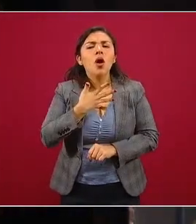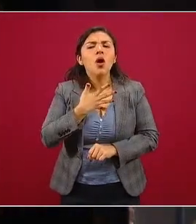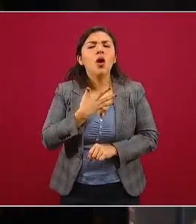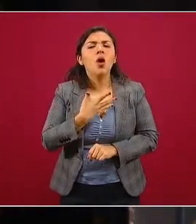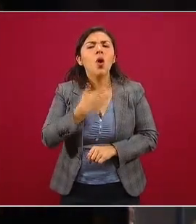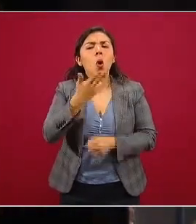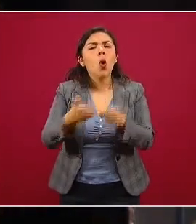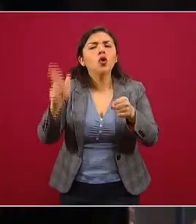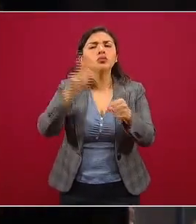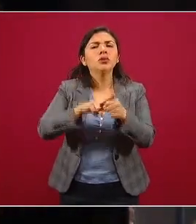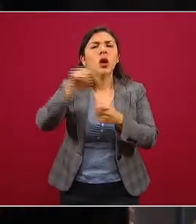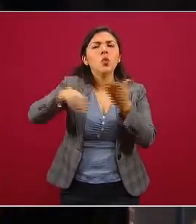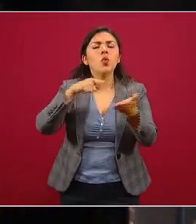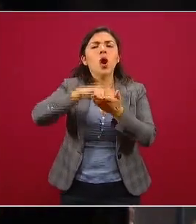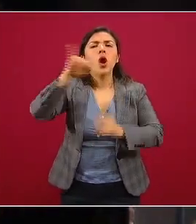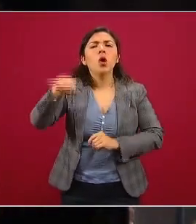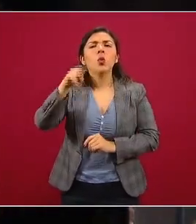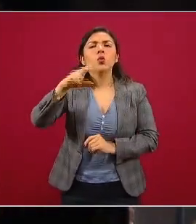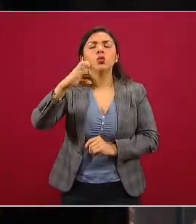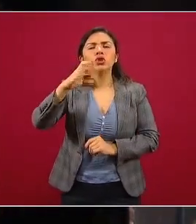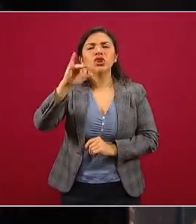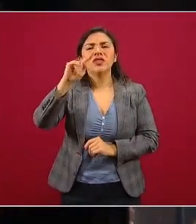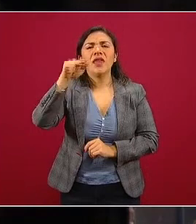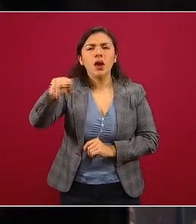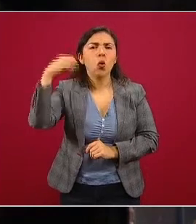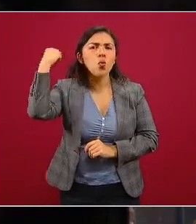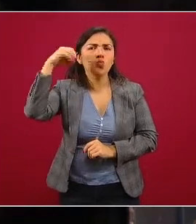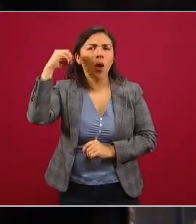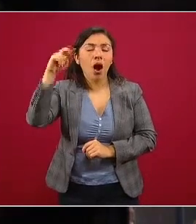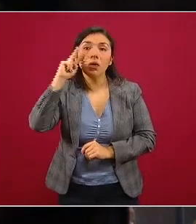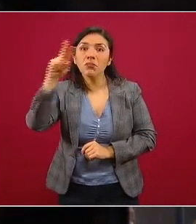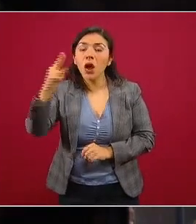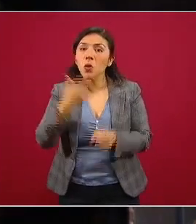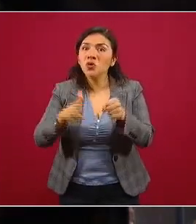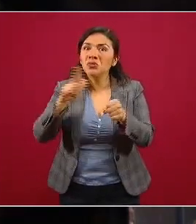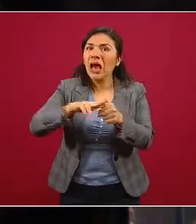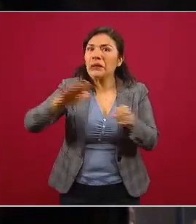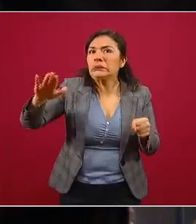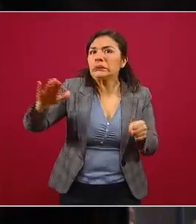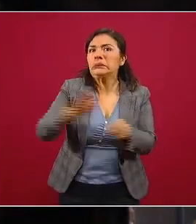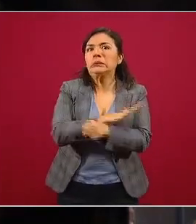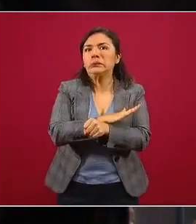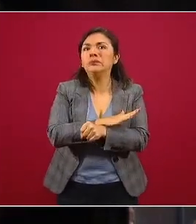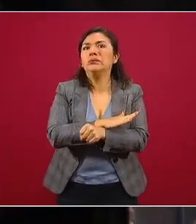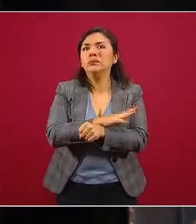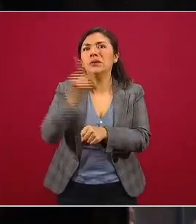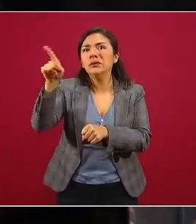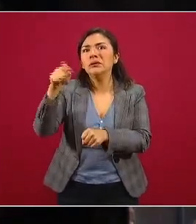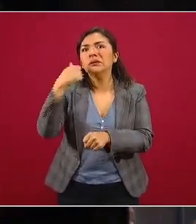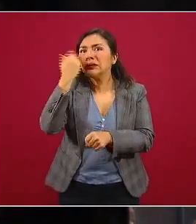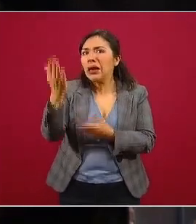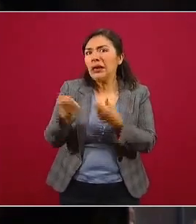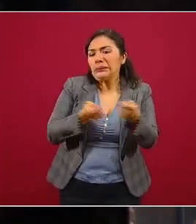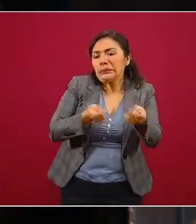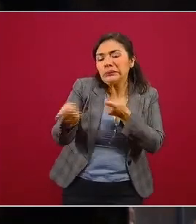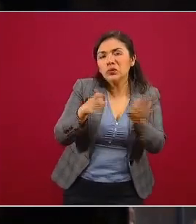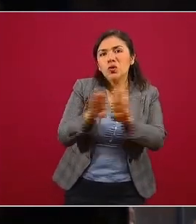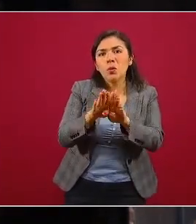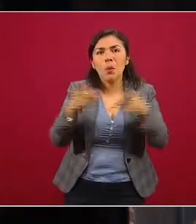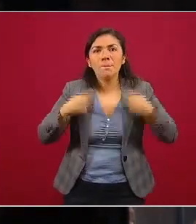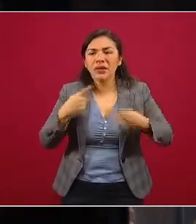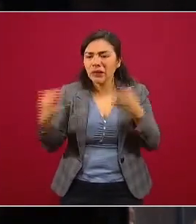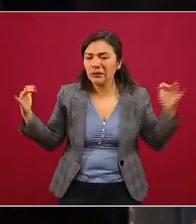un hospital de Juchitán allá en Oaxaca, ya de hecho ahí se está evitando tener pacientes. ¿Cuál es